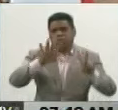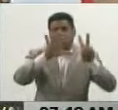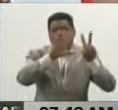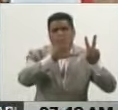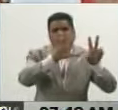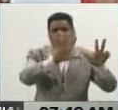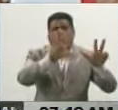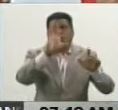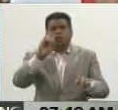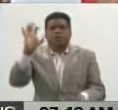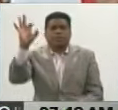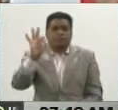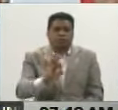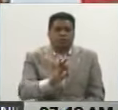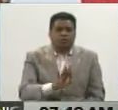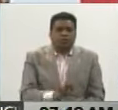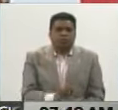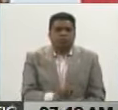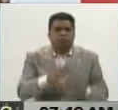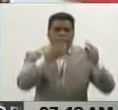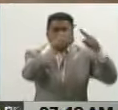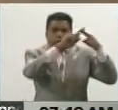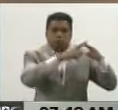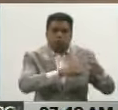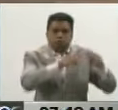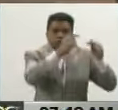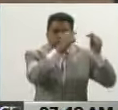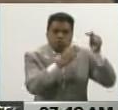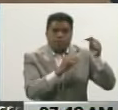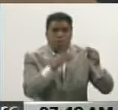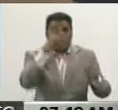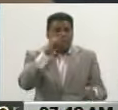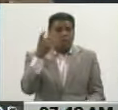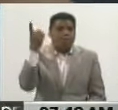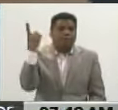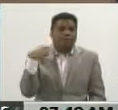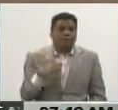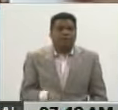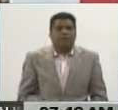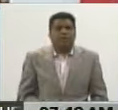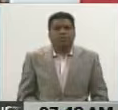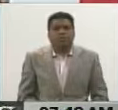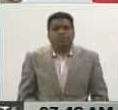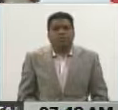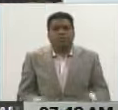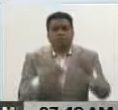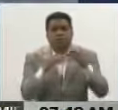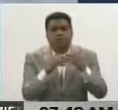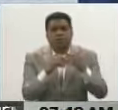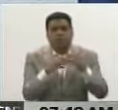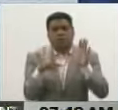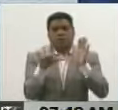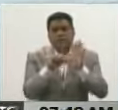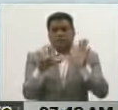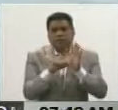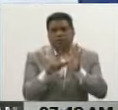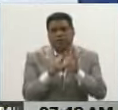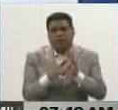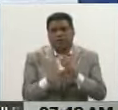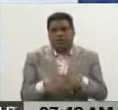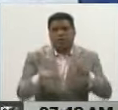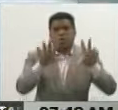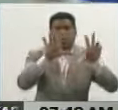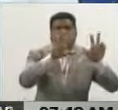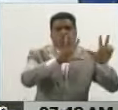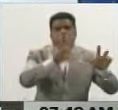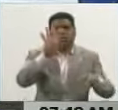son las estadísticas del año pasado. En educación media cerca del 74%, una cuestión única en